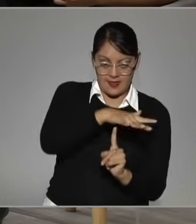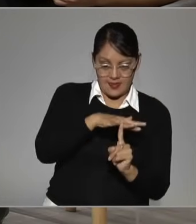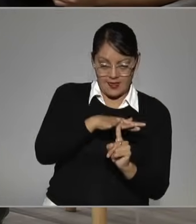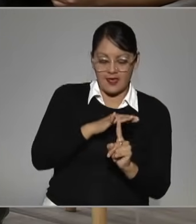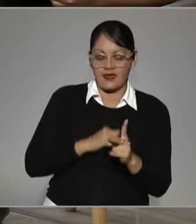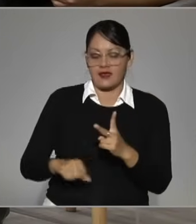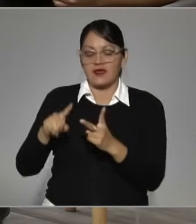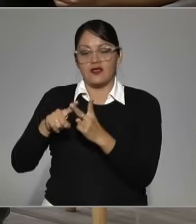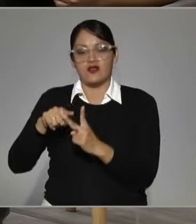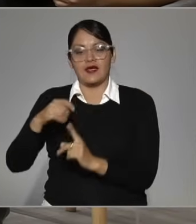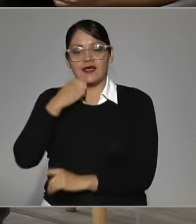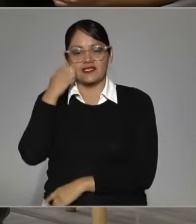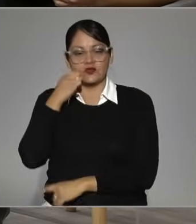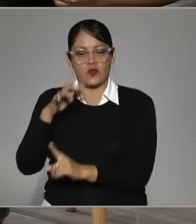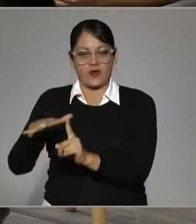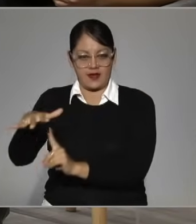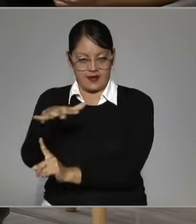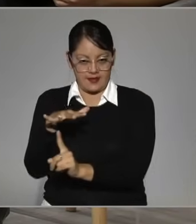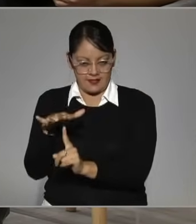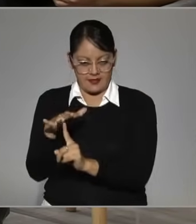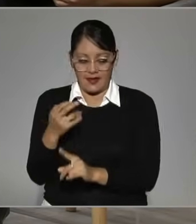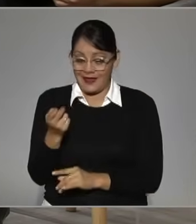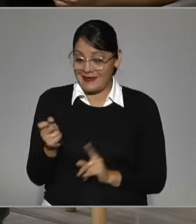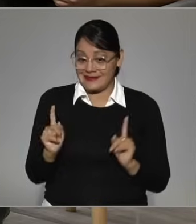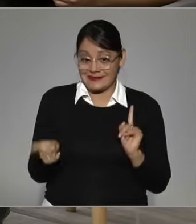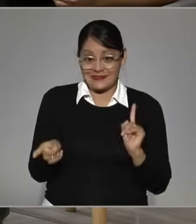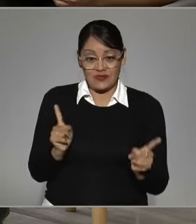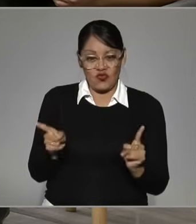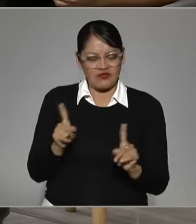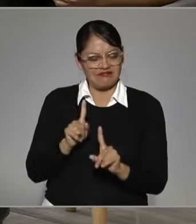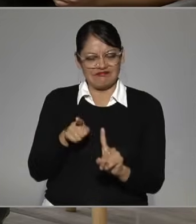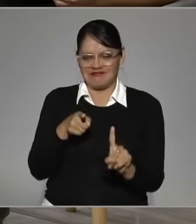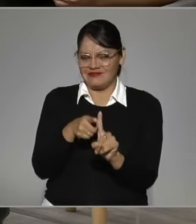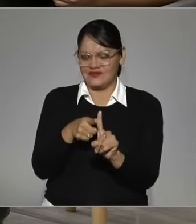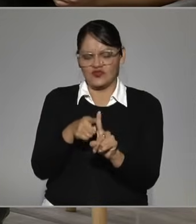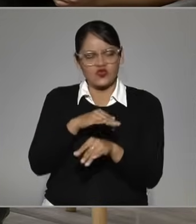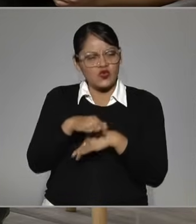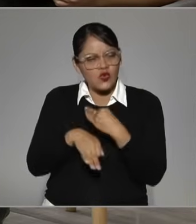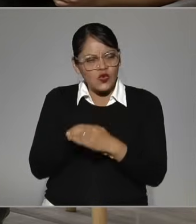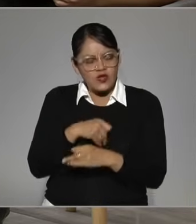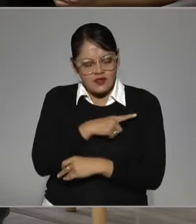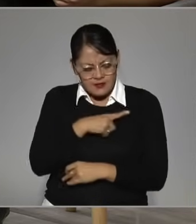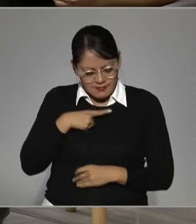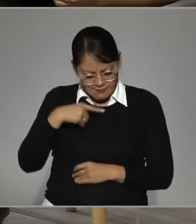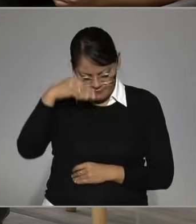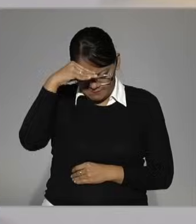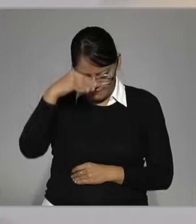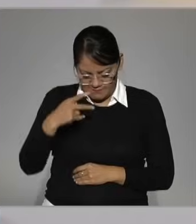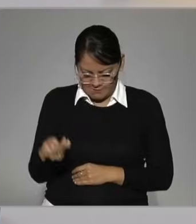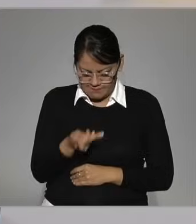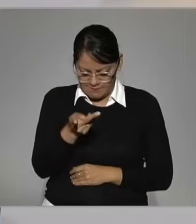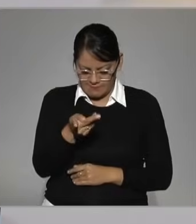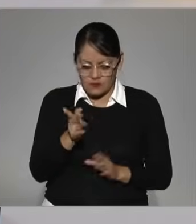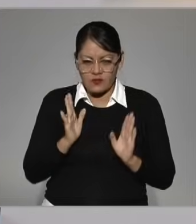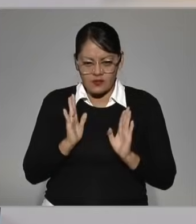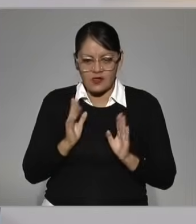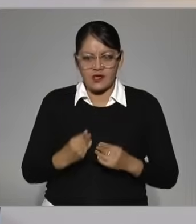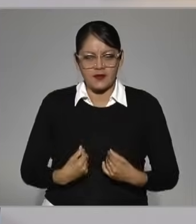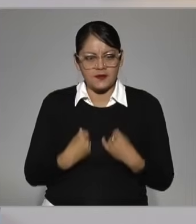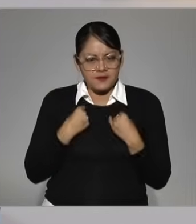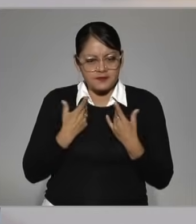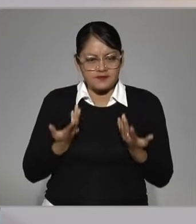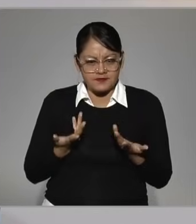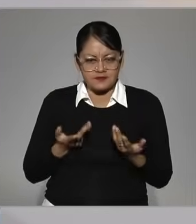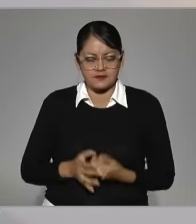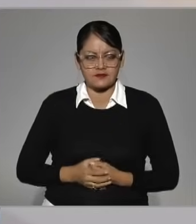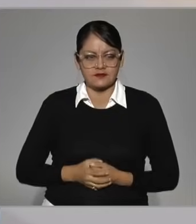responden a un gran objetivo común que todo mundo deberíamos preguntarnos en algún momento de nuestra